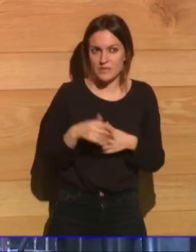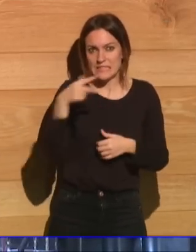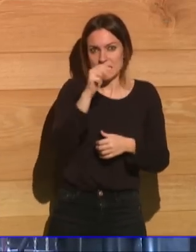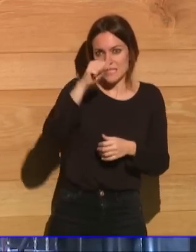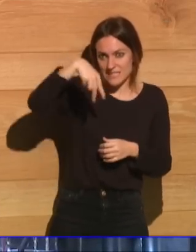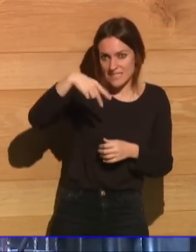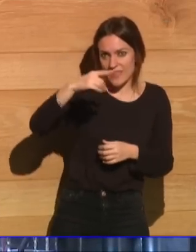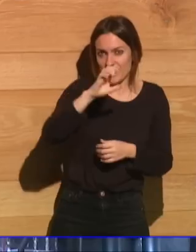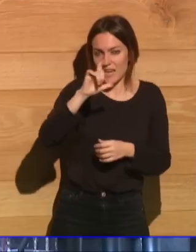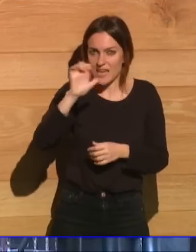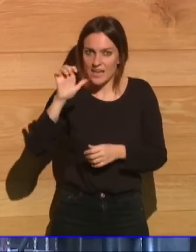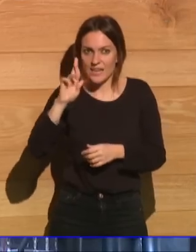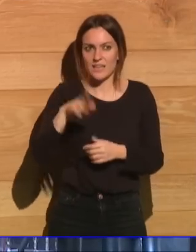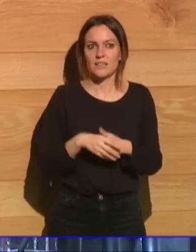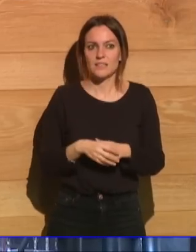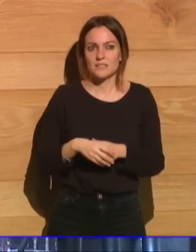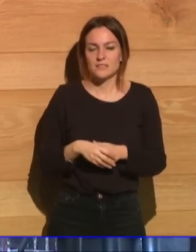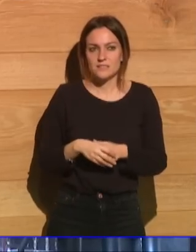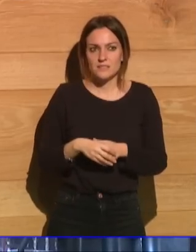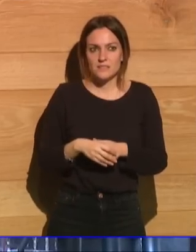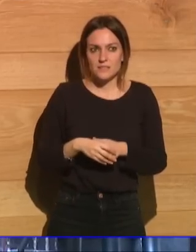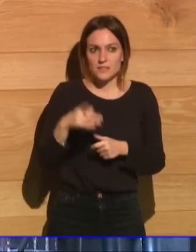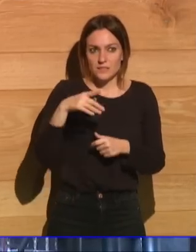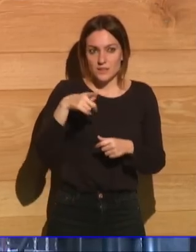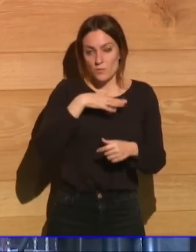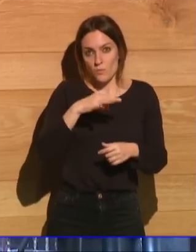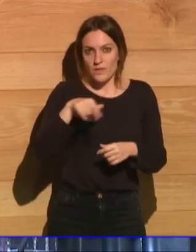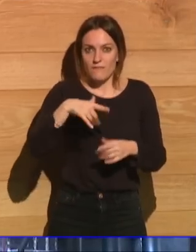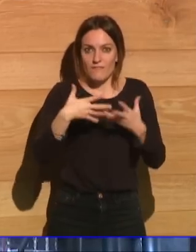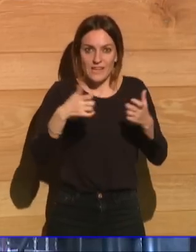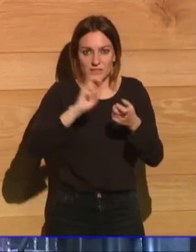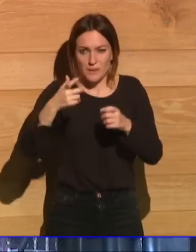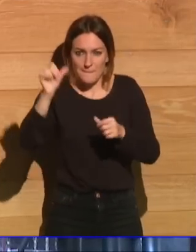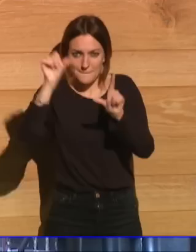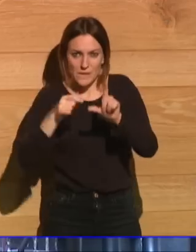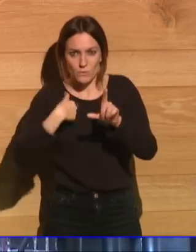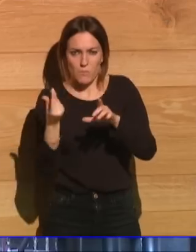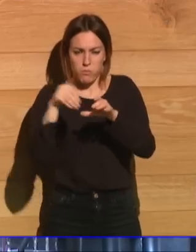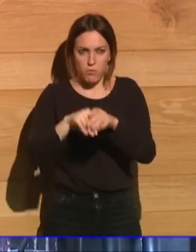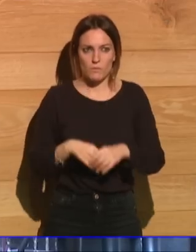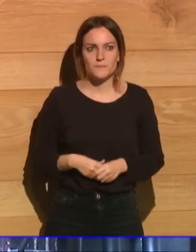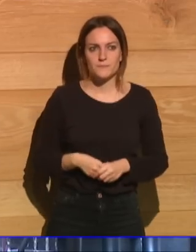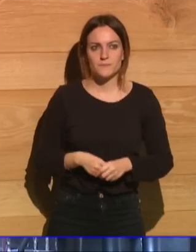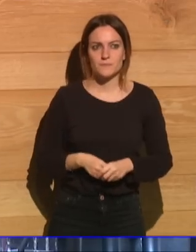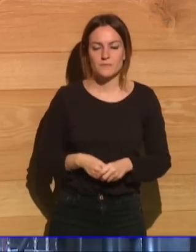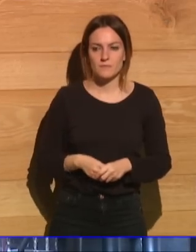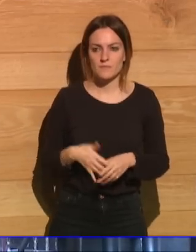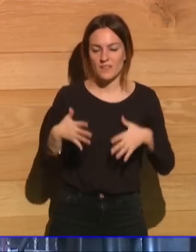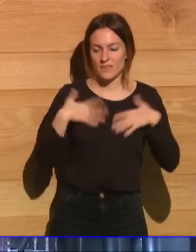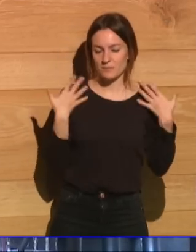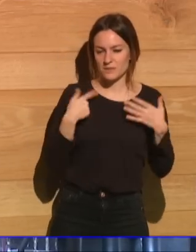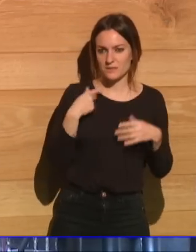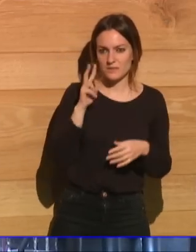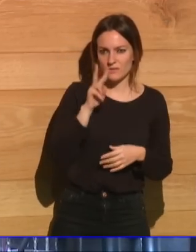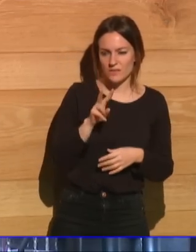de... Podía salir perfectamente en Cosecha Roja, esa metáfora. Y de repente, tú tienes esa disonancia